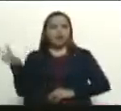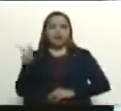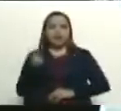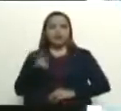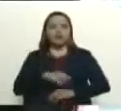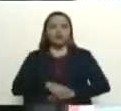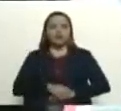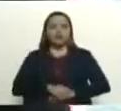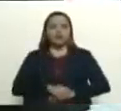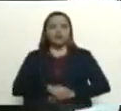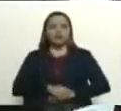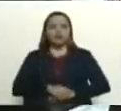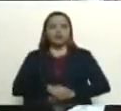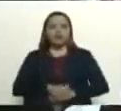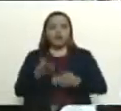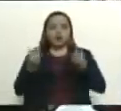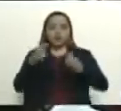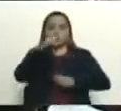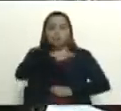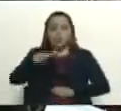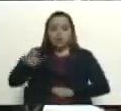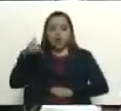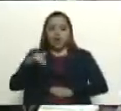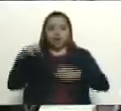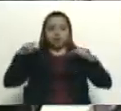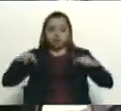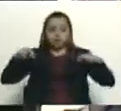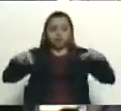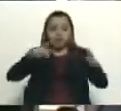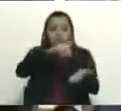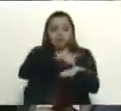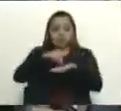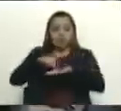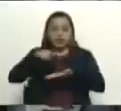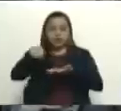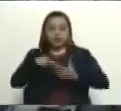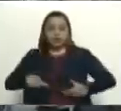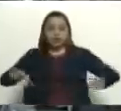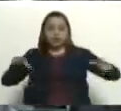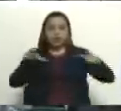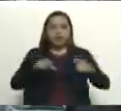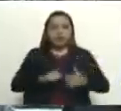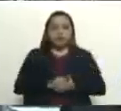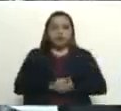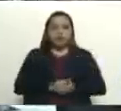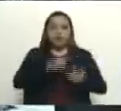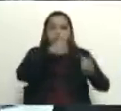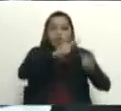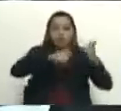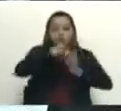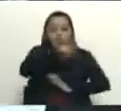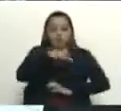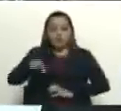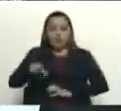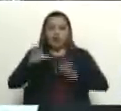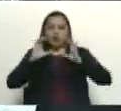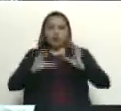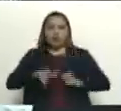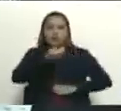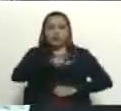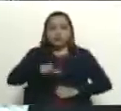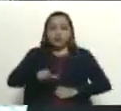venezolana. Una gran cantidad de personas se encuentran presentes en este espacio, distintas personalidades, el cuerpo